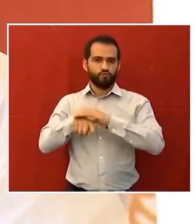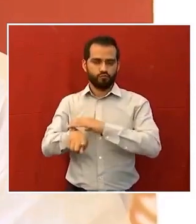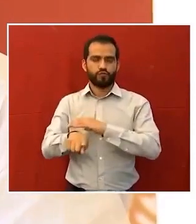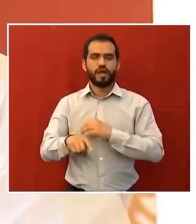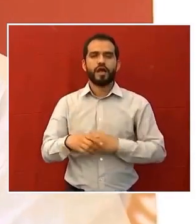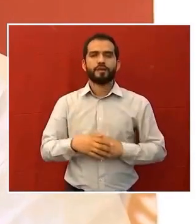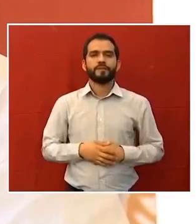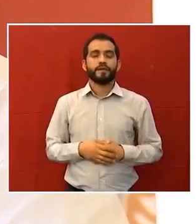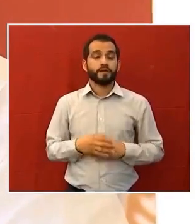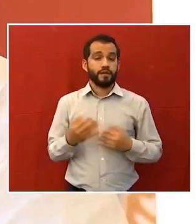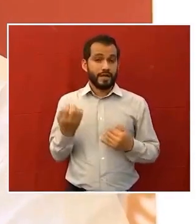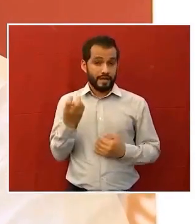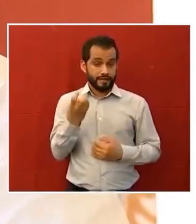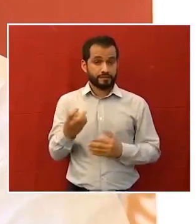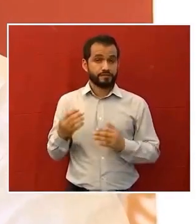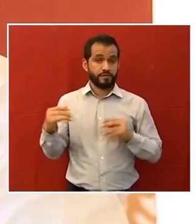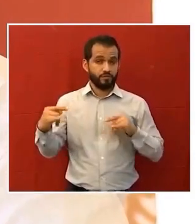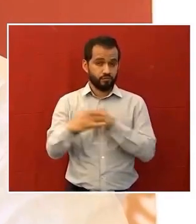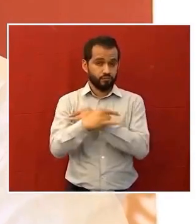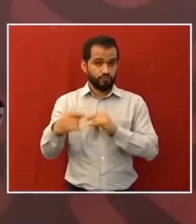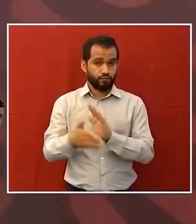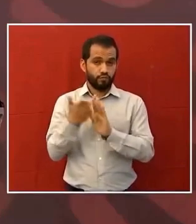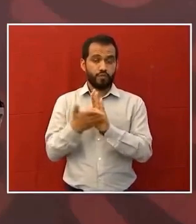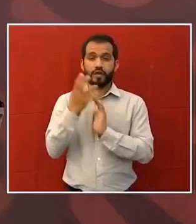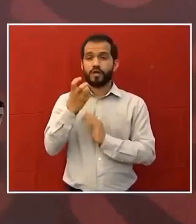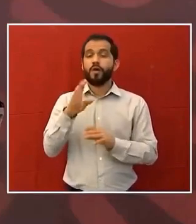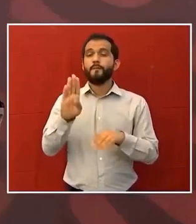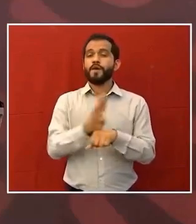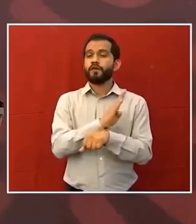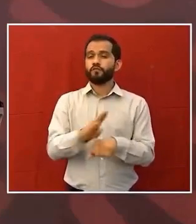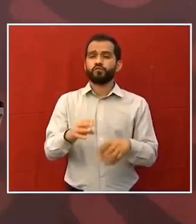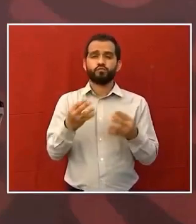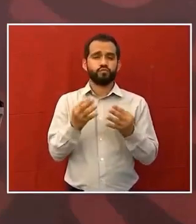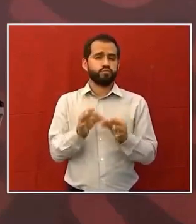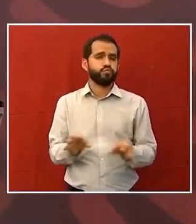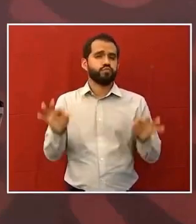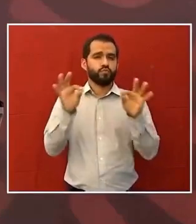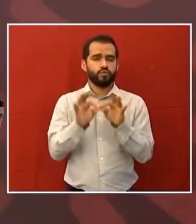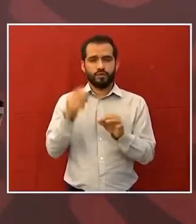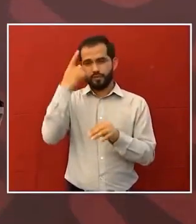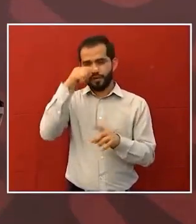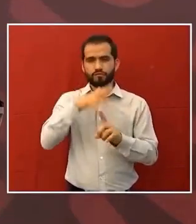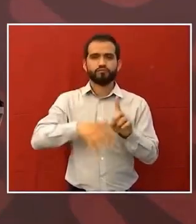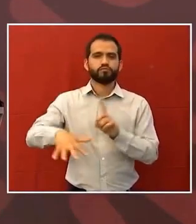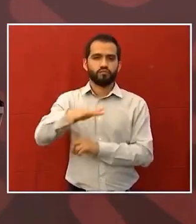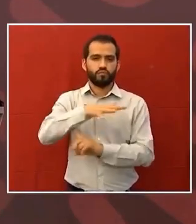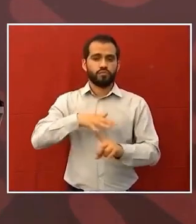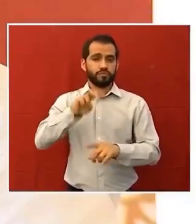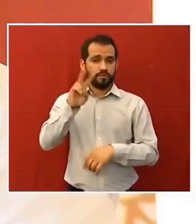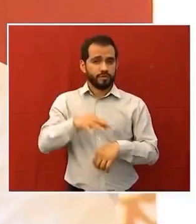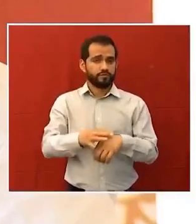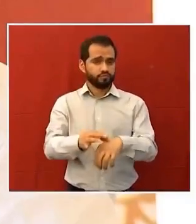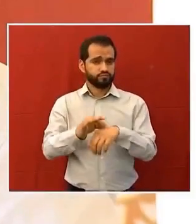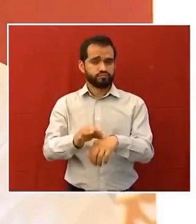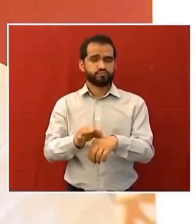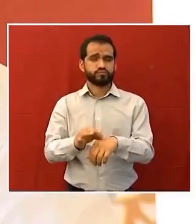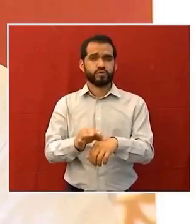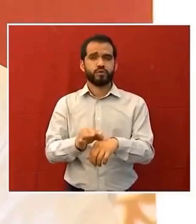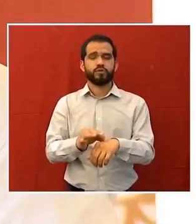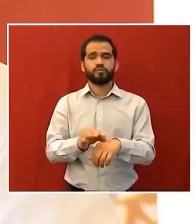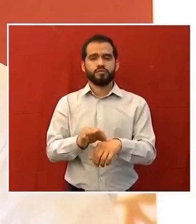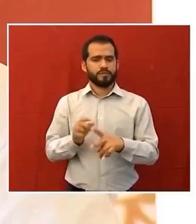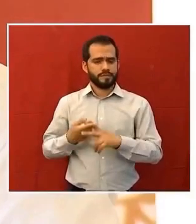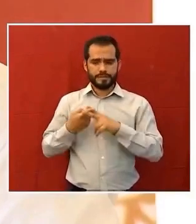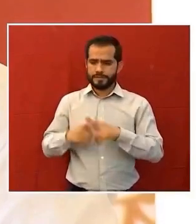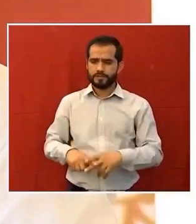de infraestructura carretera generan importantes beneficios donde se construyen beneficios tangibles e inmediatos desde el